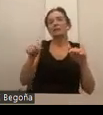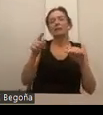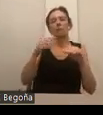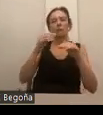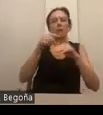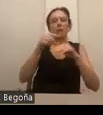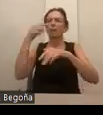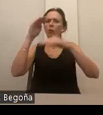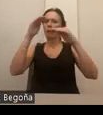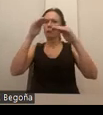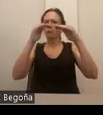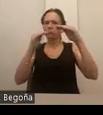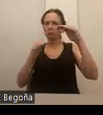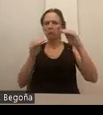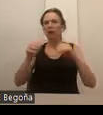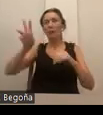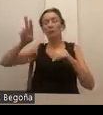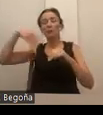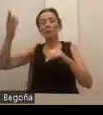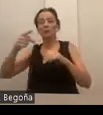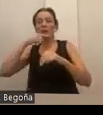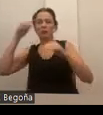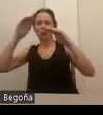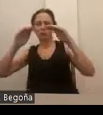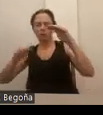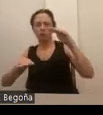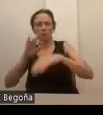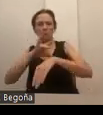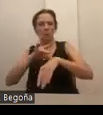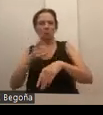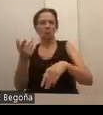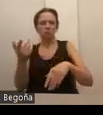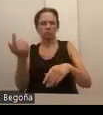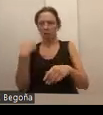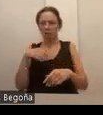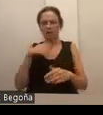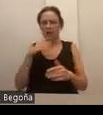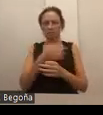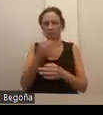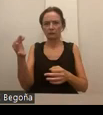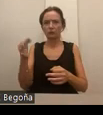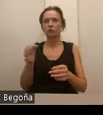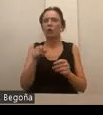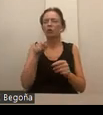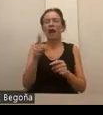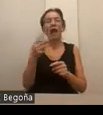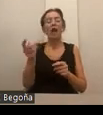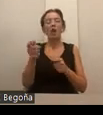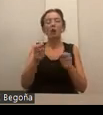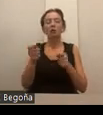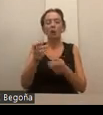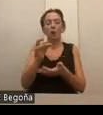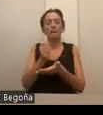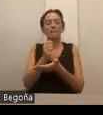azúcar, su médico le quitó toda la medicación, está totalmente controlado con buena alimentación, aloe melocotón y reishi y súper contentos.